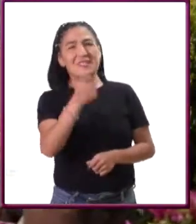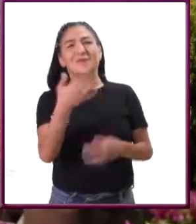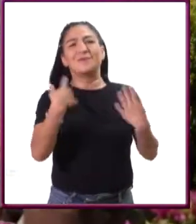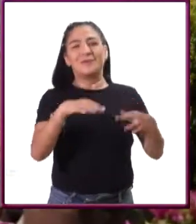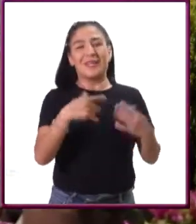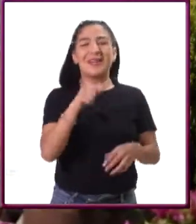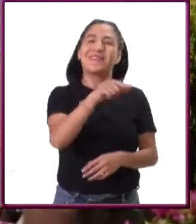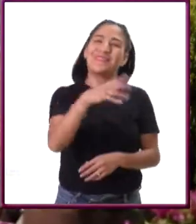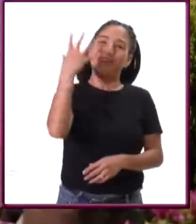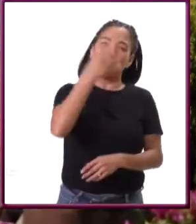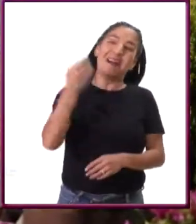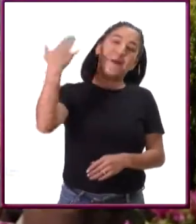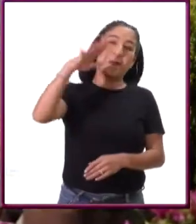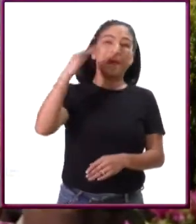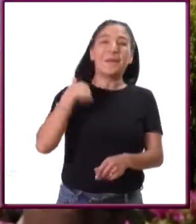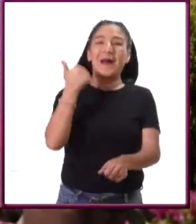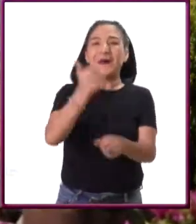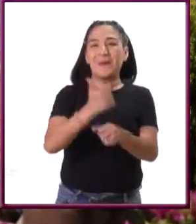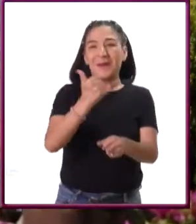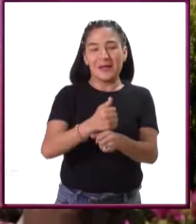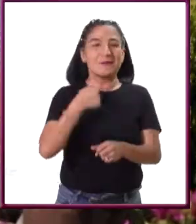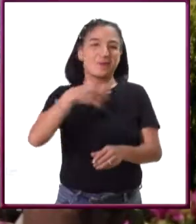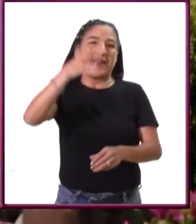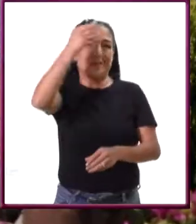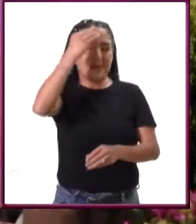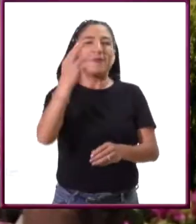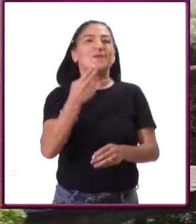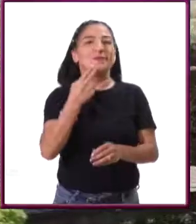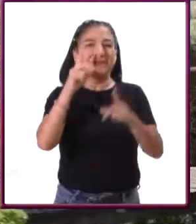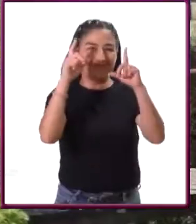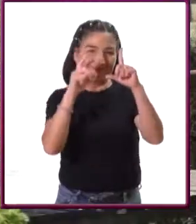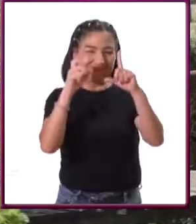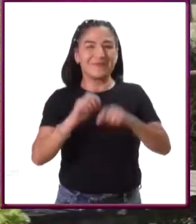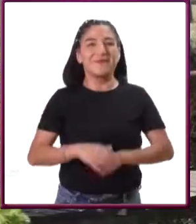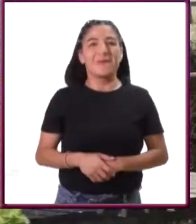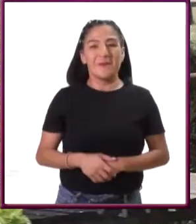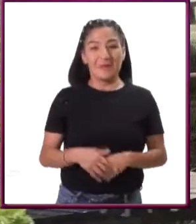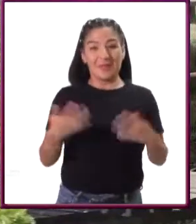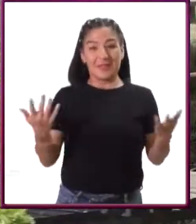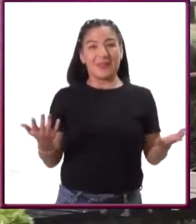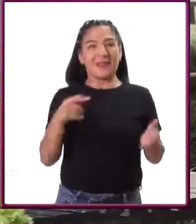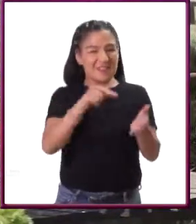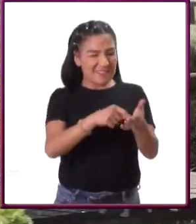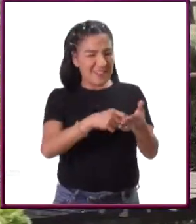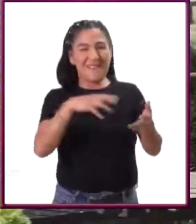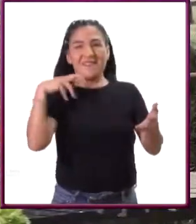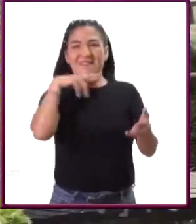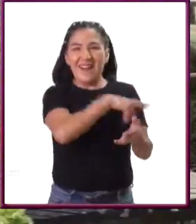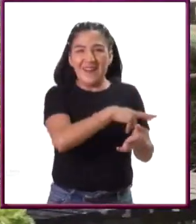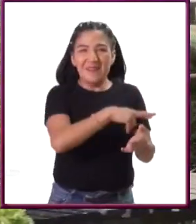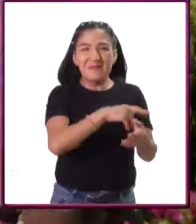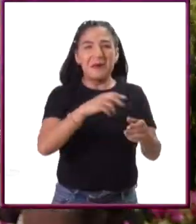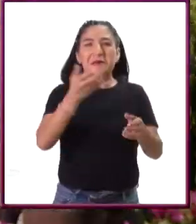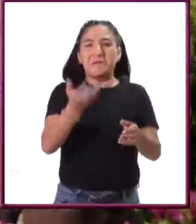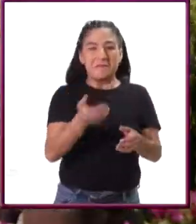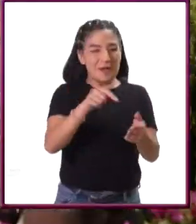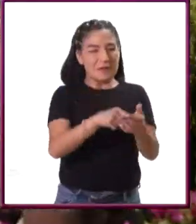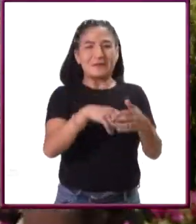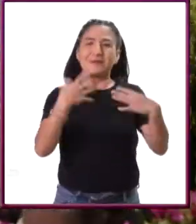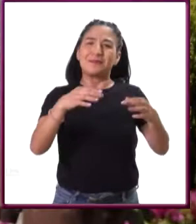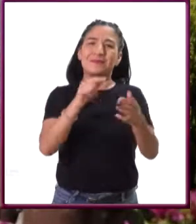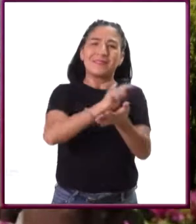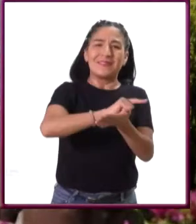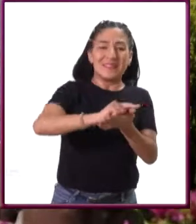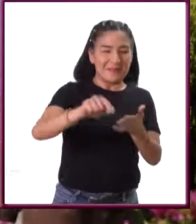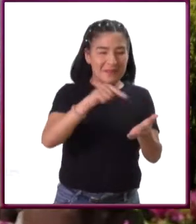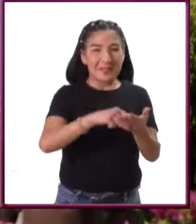¡Ay, aquí es linda! Era de mi abuelito y estoy aprendiendo a usarla. Sólida, rápida, óptica